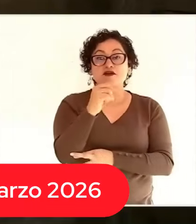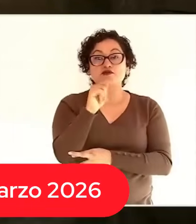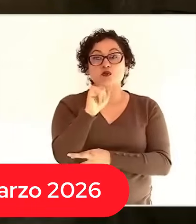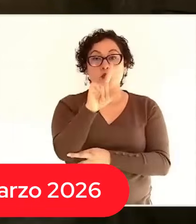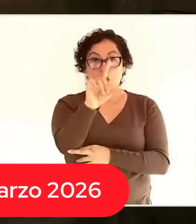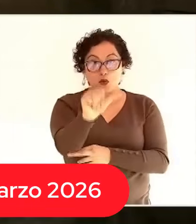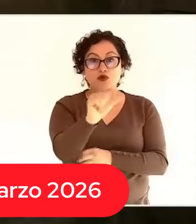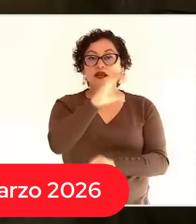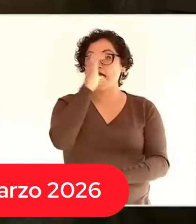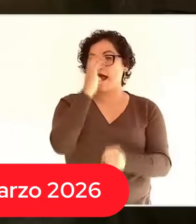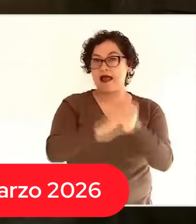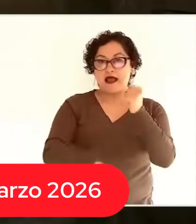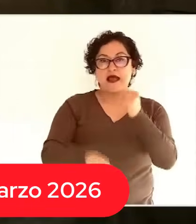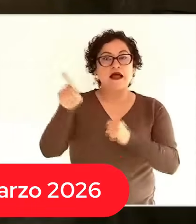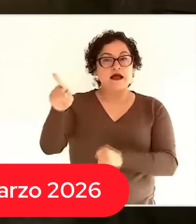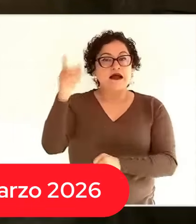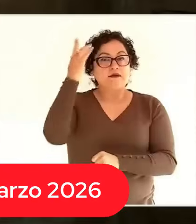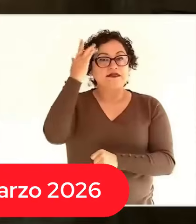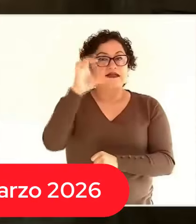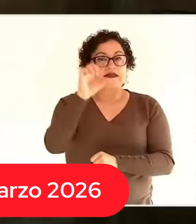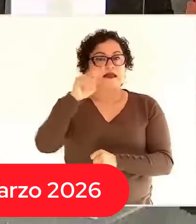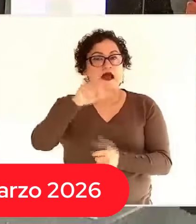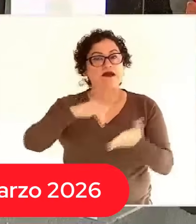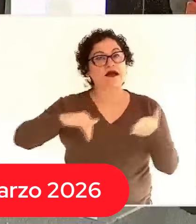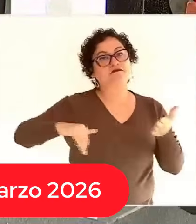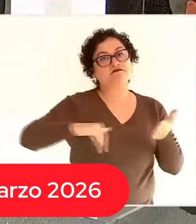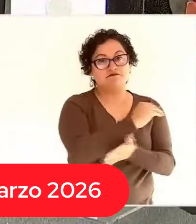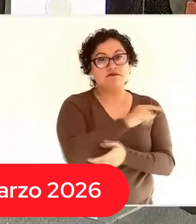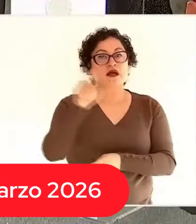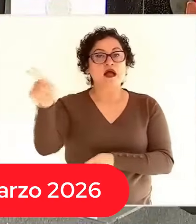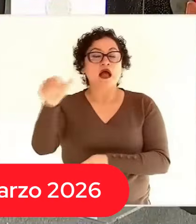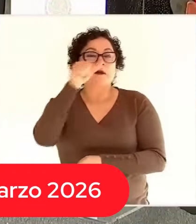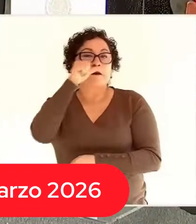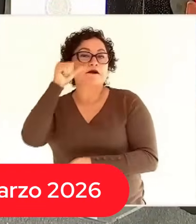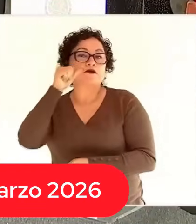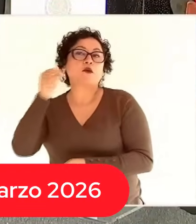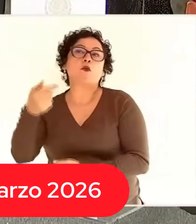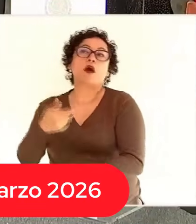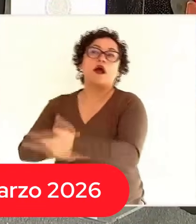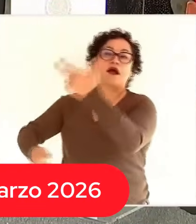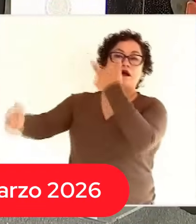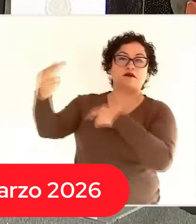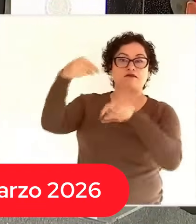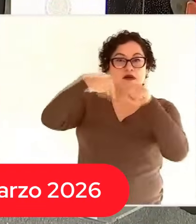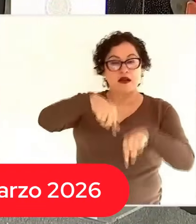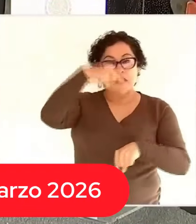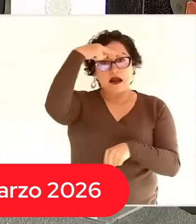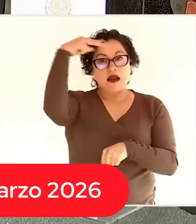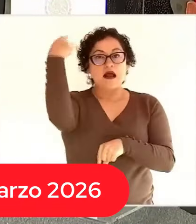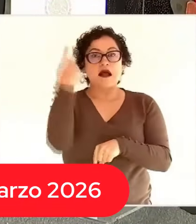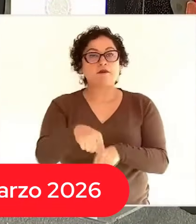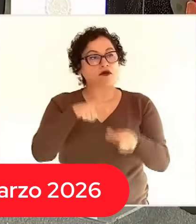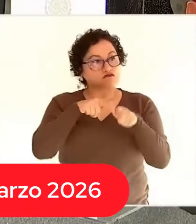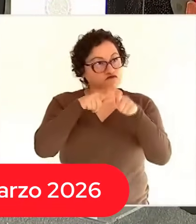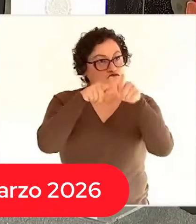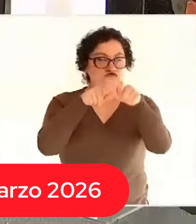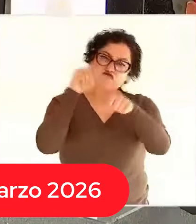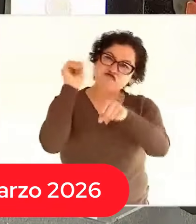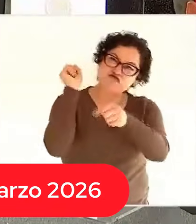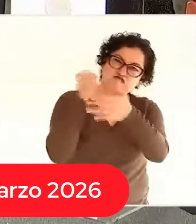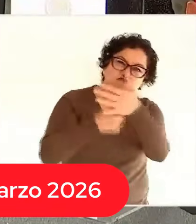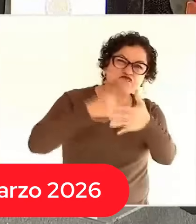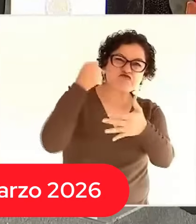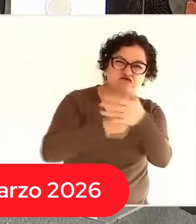a la dictadura santanista, Benito Juárez regresó al país y continuó su carrera por la defensa de los valores liberales.